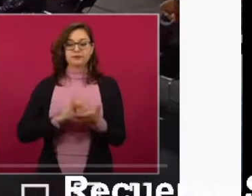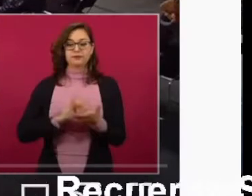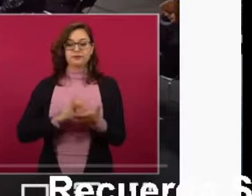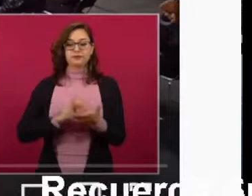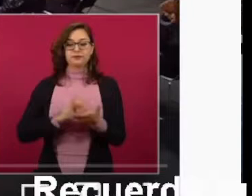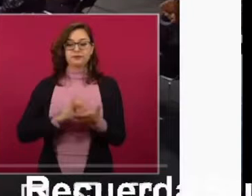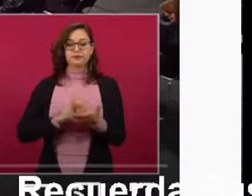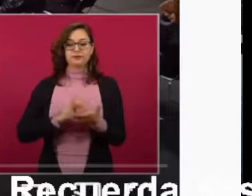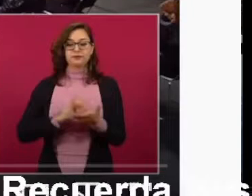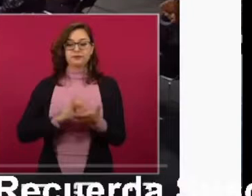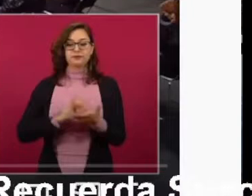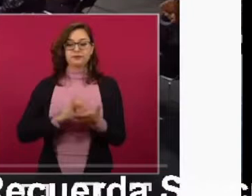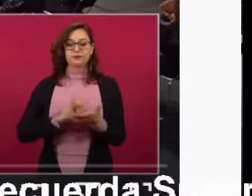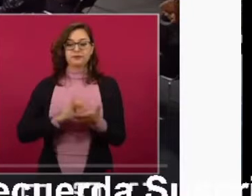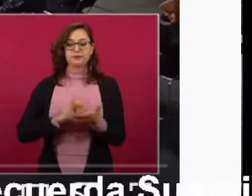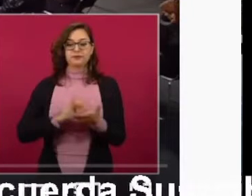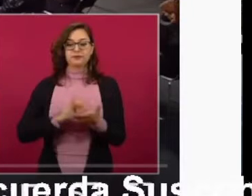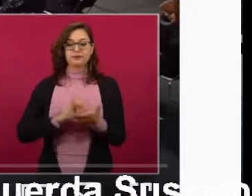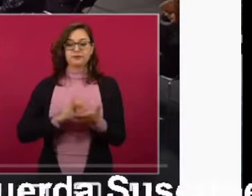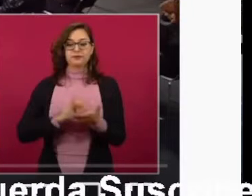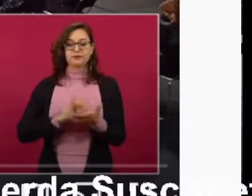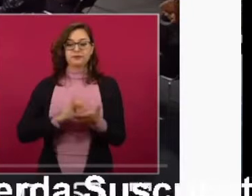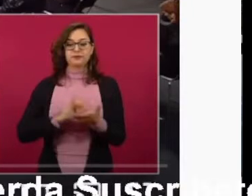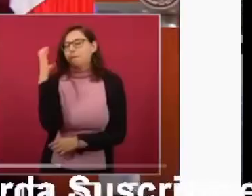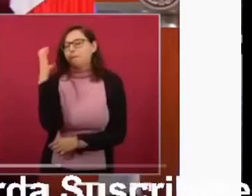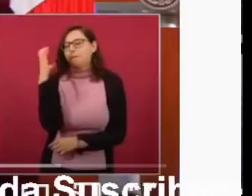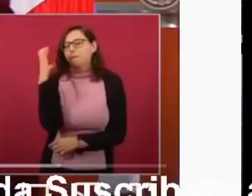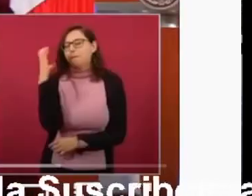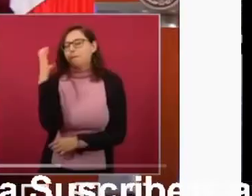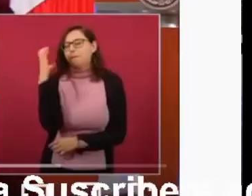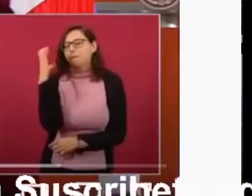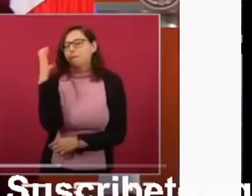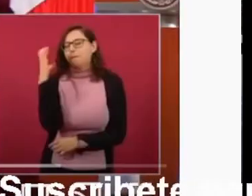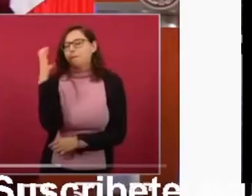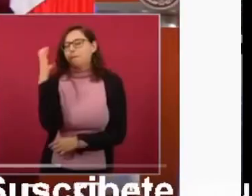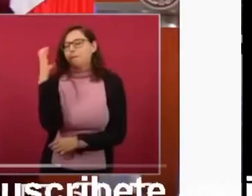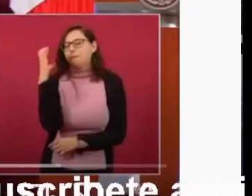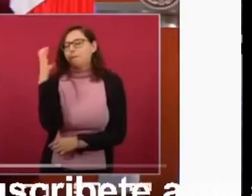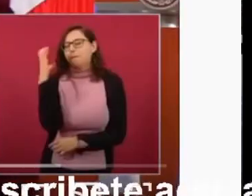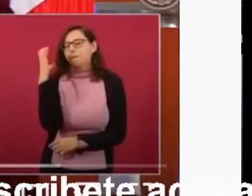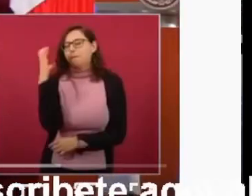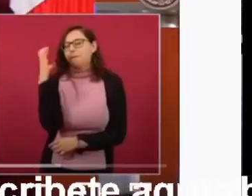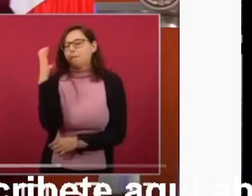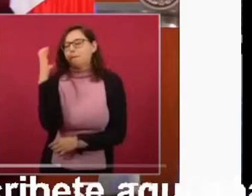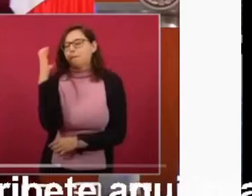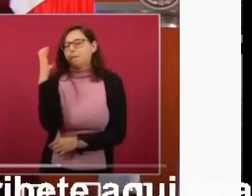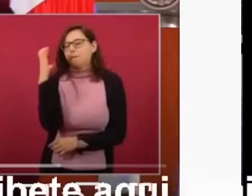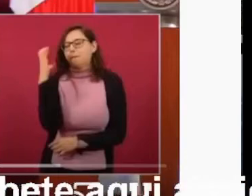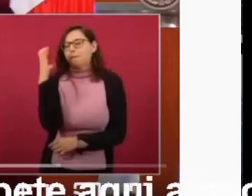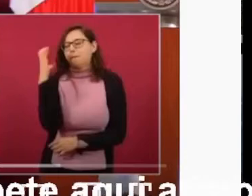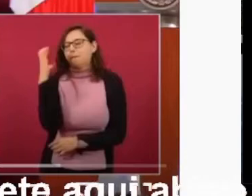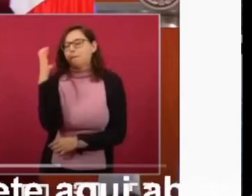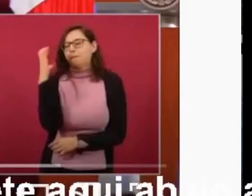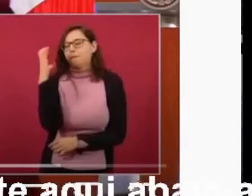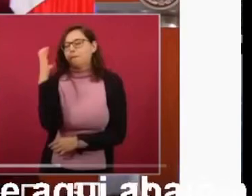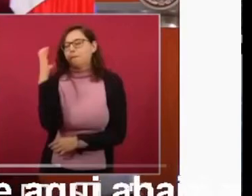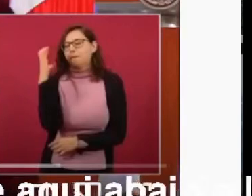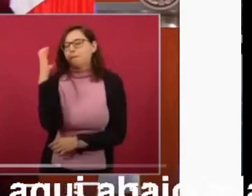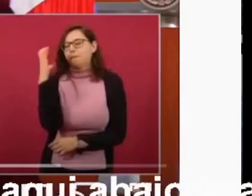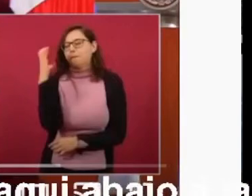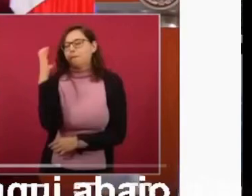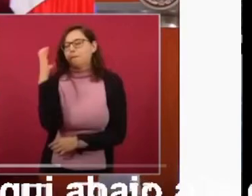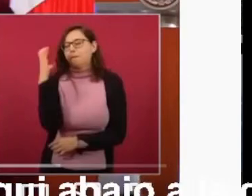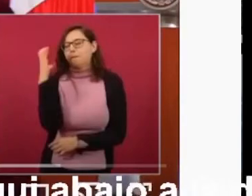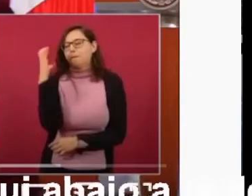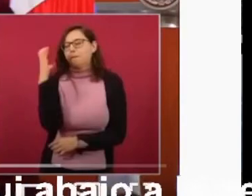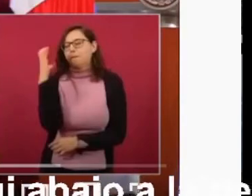y quiero mostrarles otra de las y hasta se